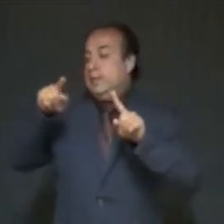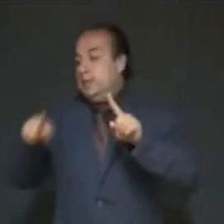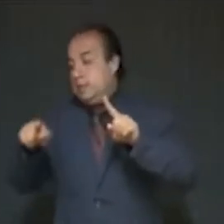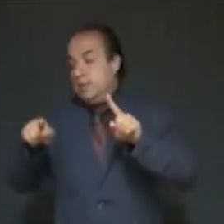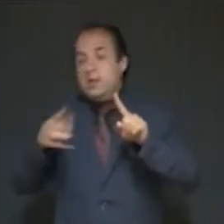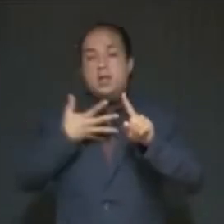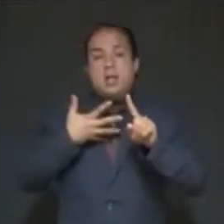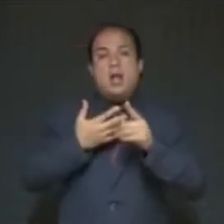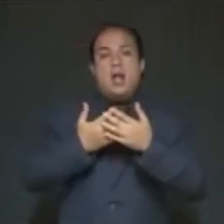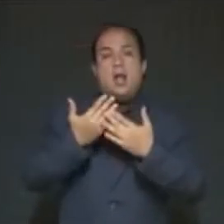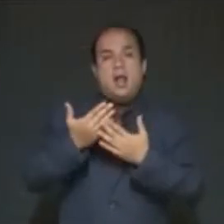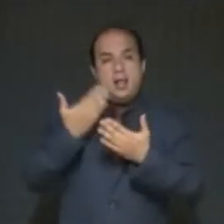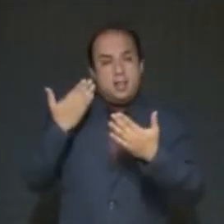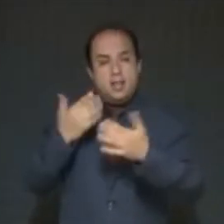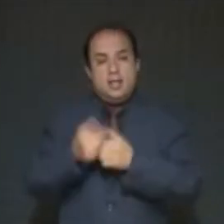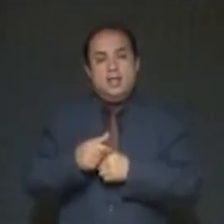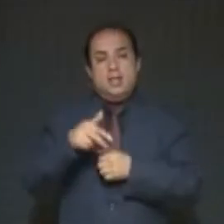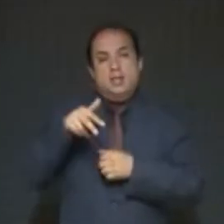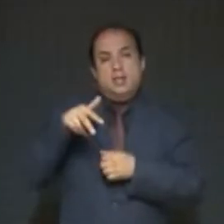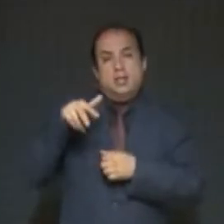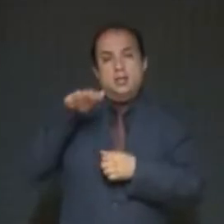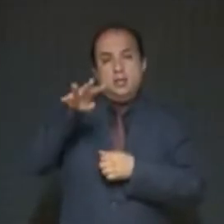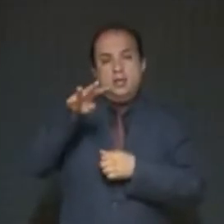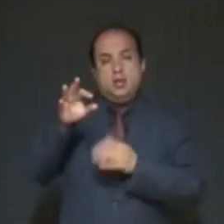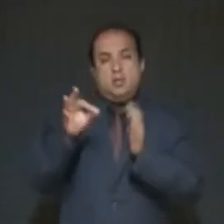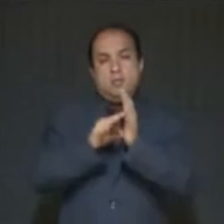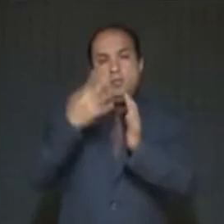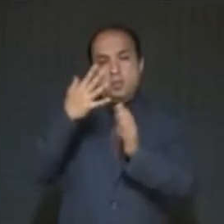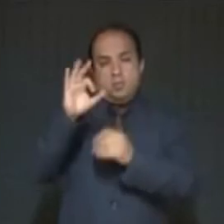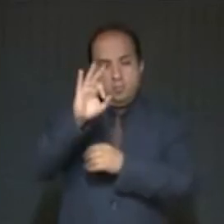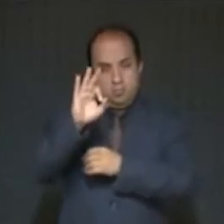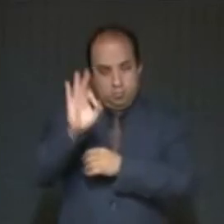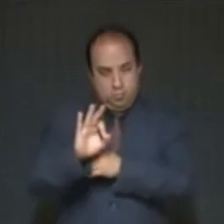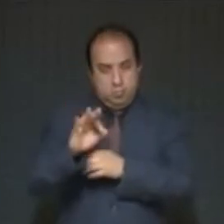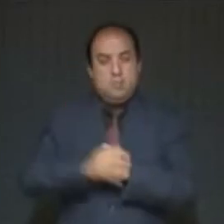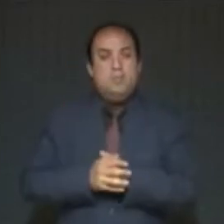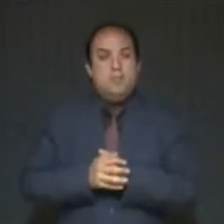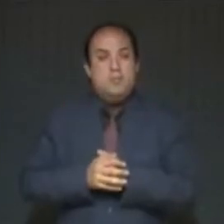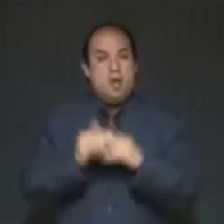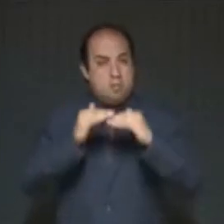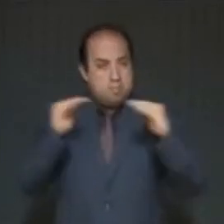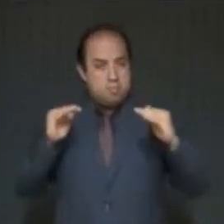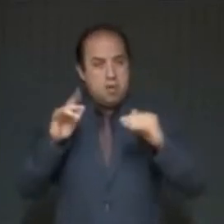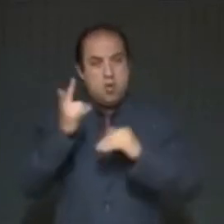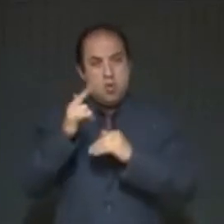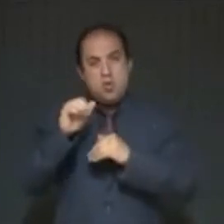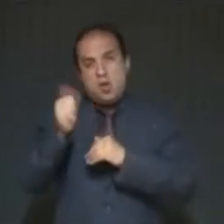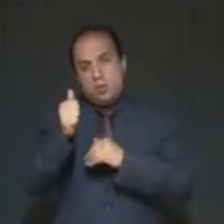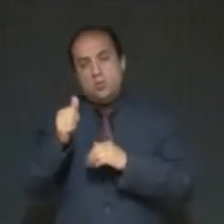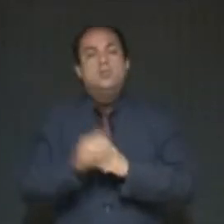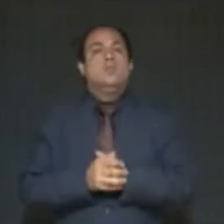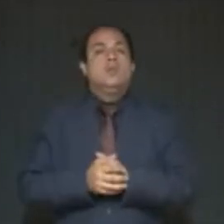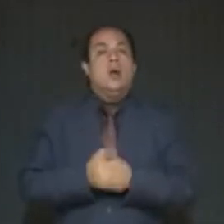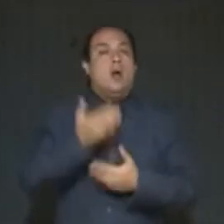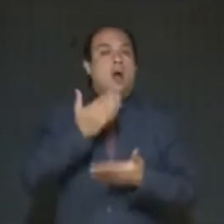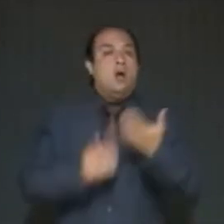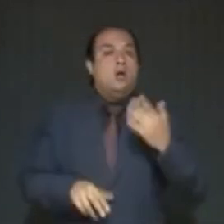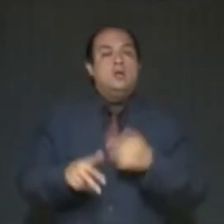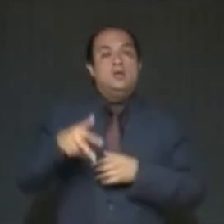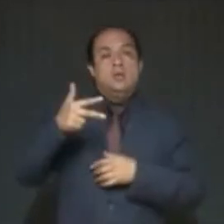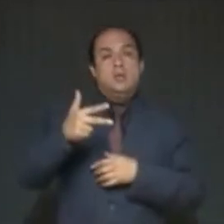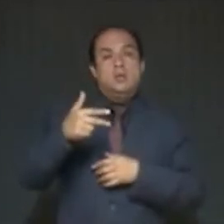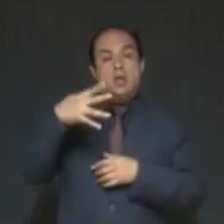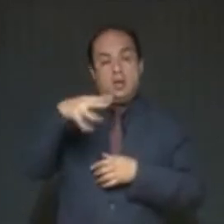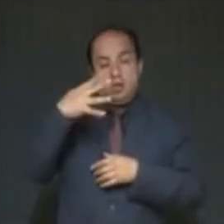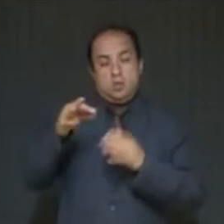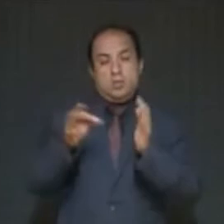máxima cercana al 19.5%, estable durante todo julio y los primeros días de agosto, al 14.4%, que es